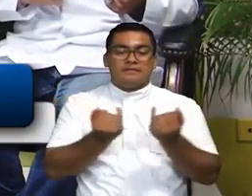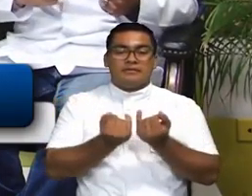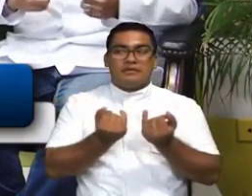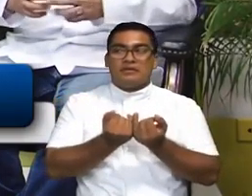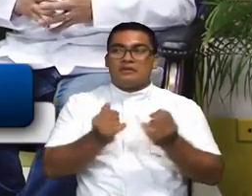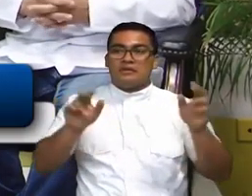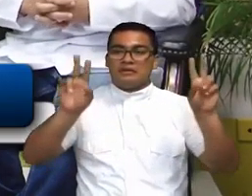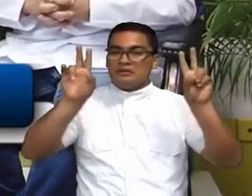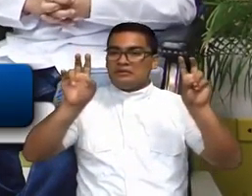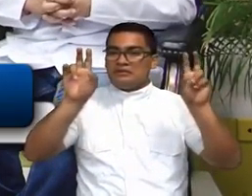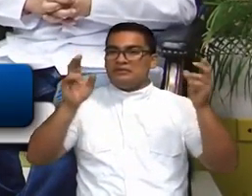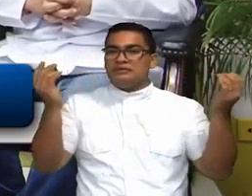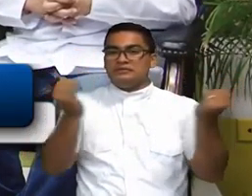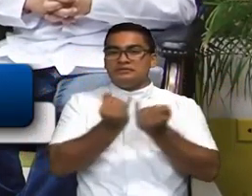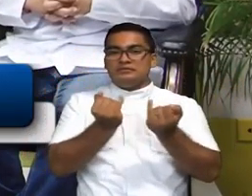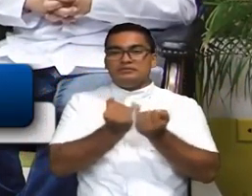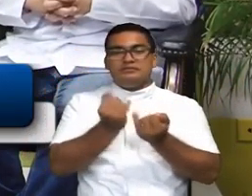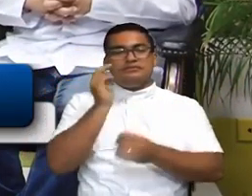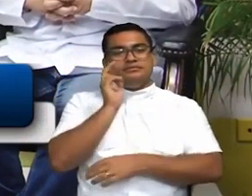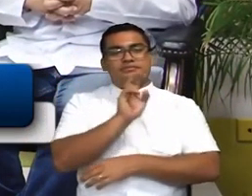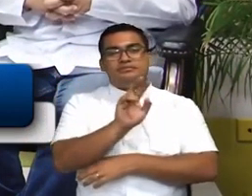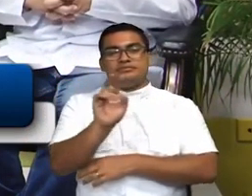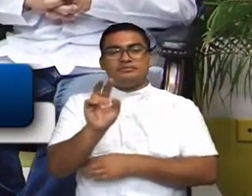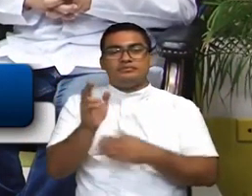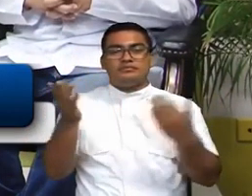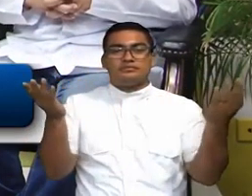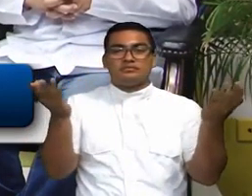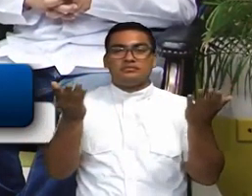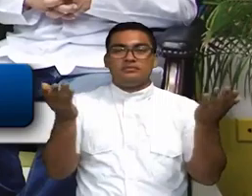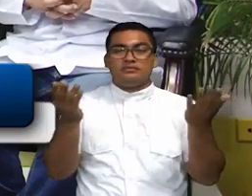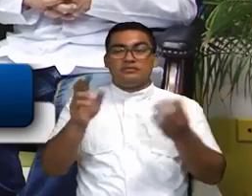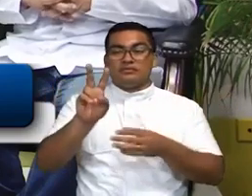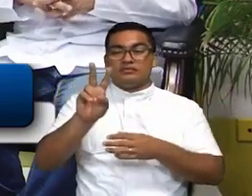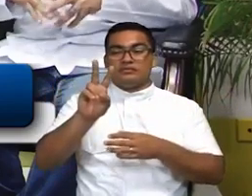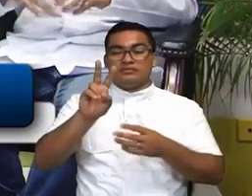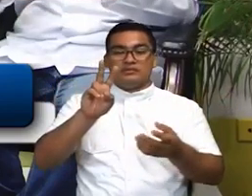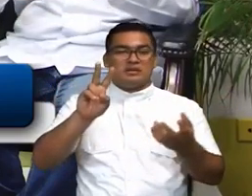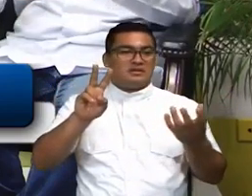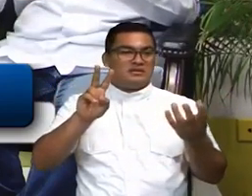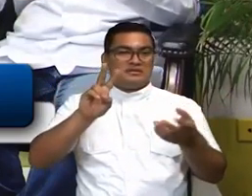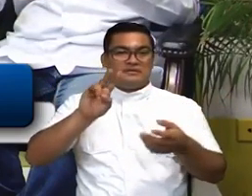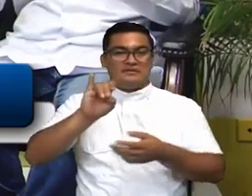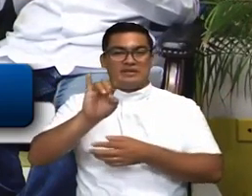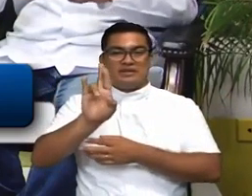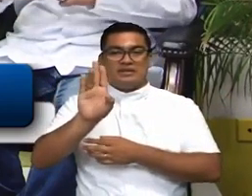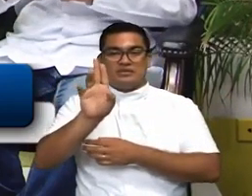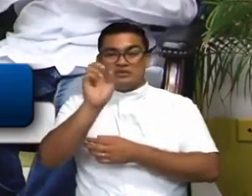la vacuna, porque se ha visto de que tanto el virus de la influenza como otros tipos de virus,